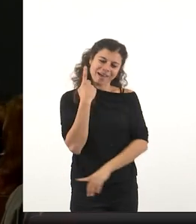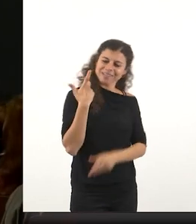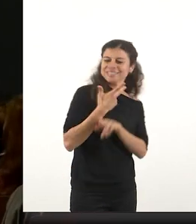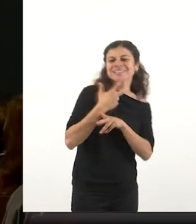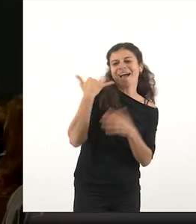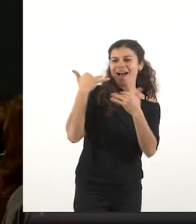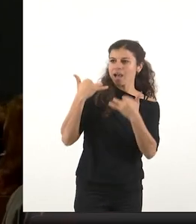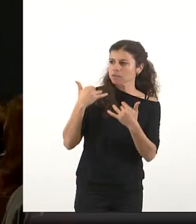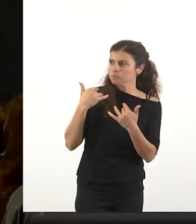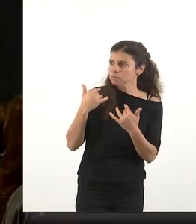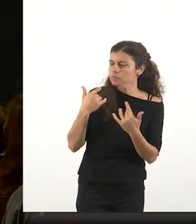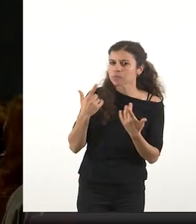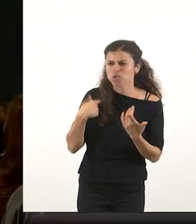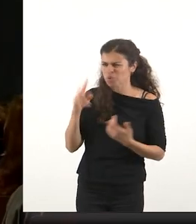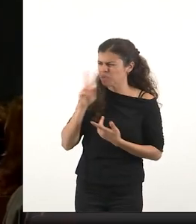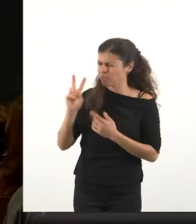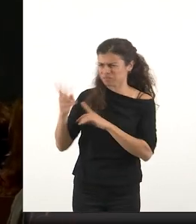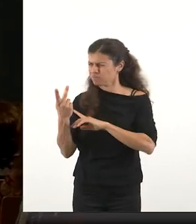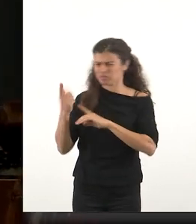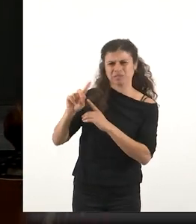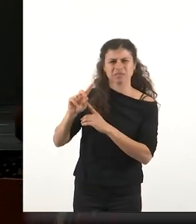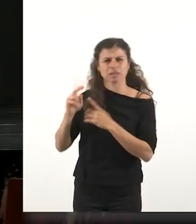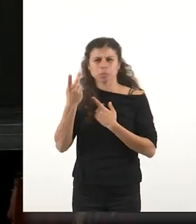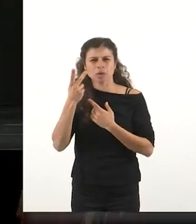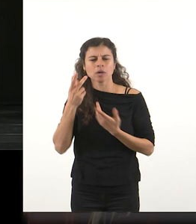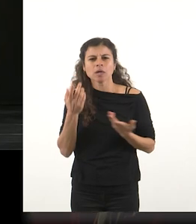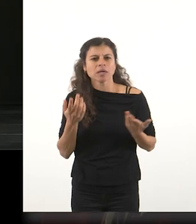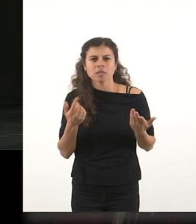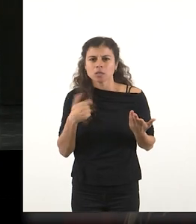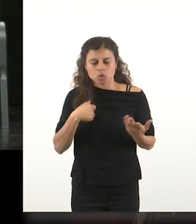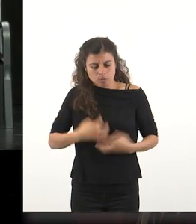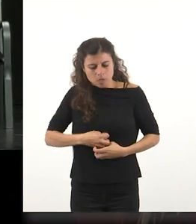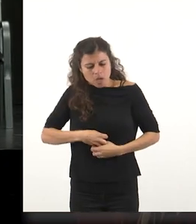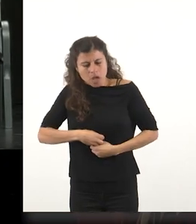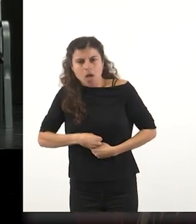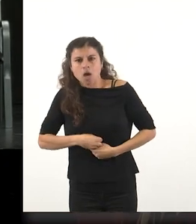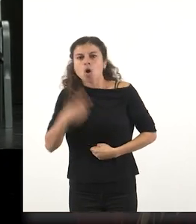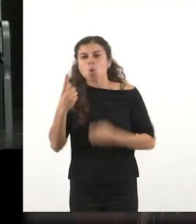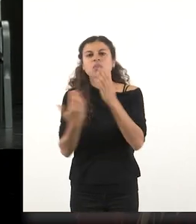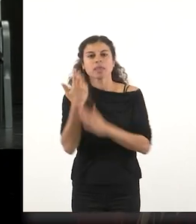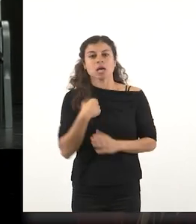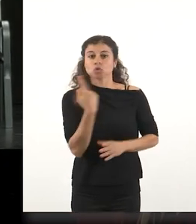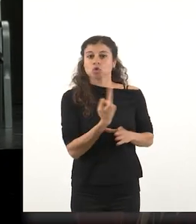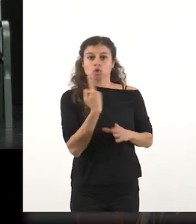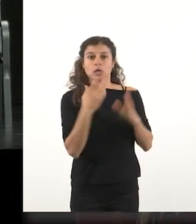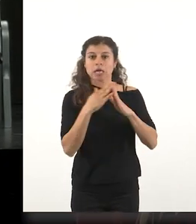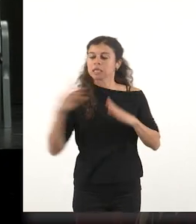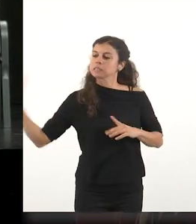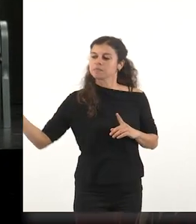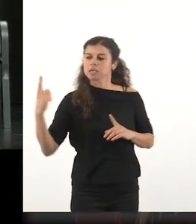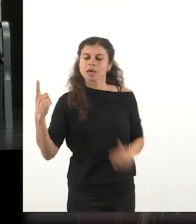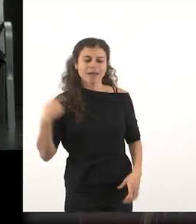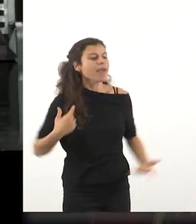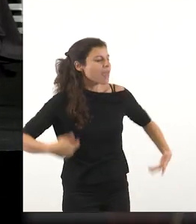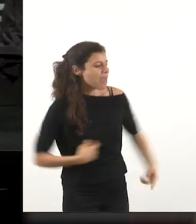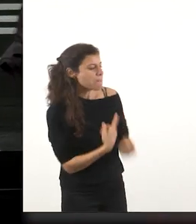chiste. ¿Y qué es que el tío hacía esos giros? A mí se me ha agarrado el nudo, la boca, el estómago, hasta que un día me encontró sola y me dice, ¡niña, qué haces, artista! ¿Y mi novia? Me